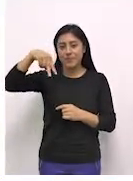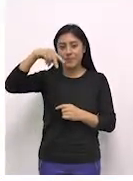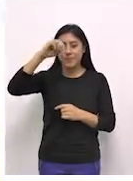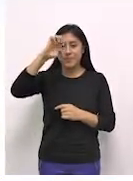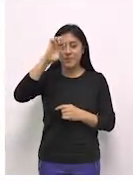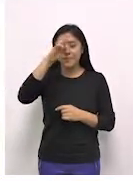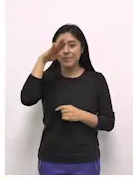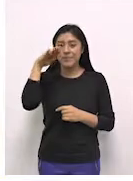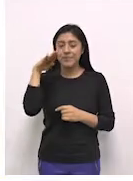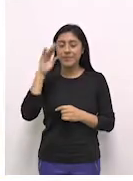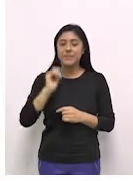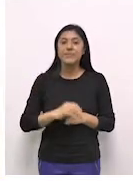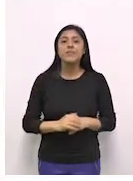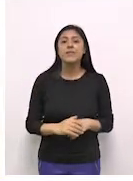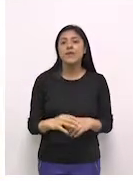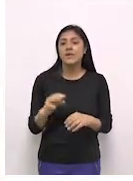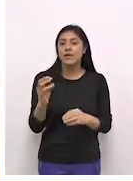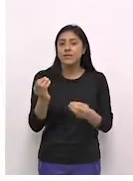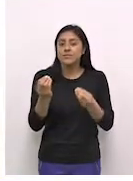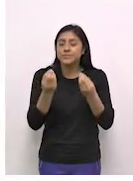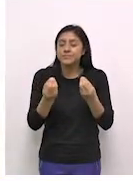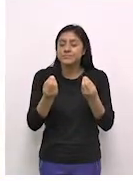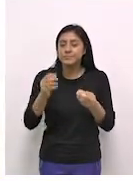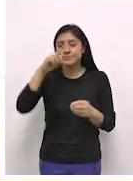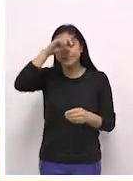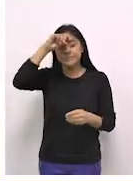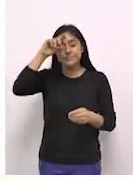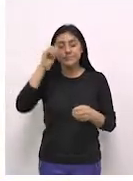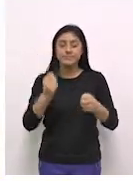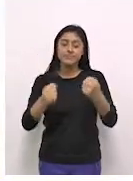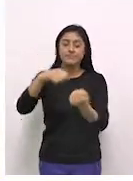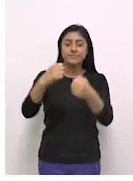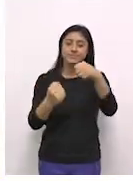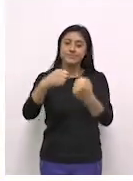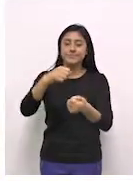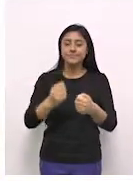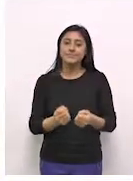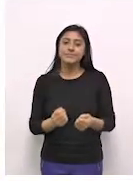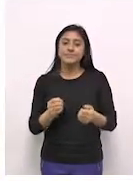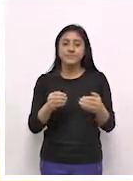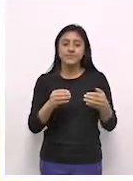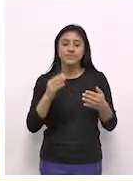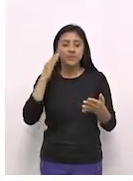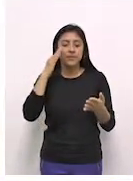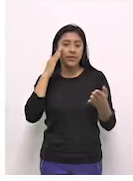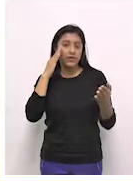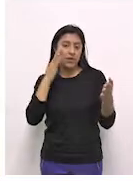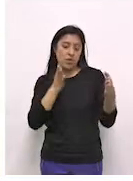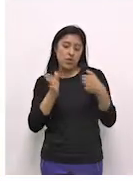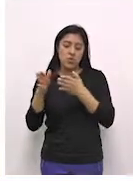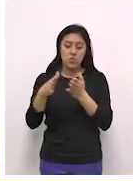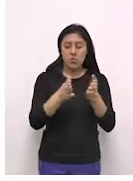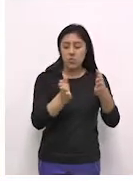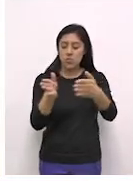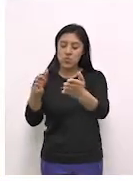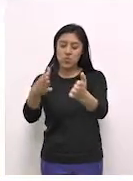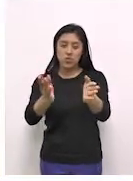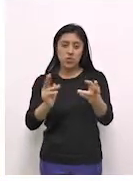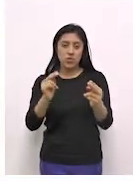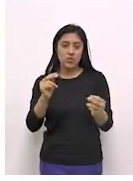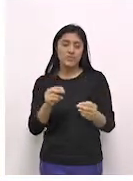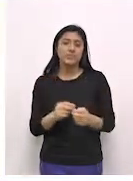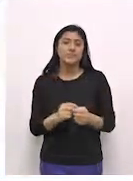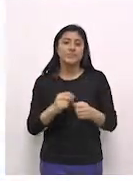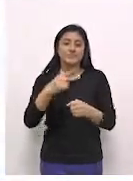a adquirir compromisos en RENAP desde hace 6 años, conduciendo por las carreteras del país. Conozcamos más de Julio